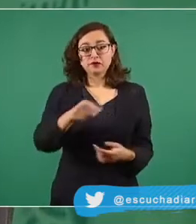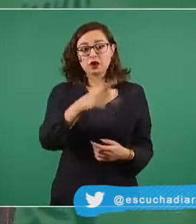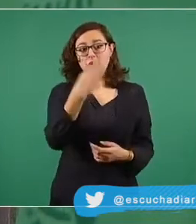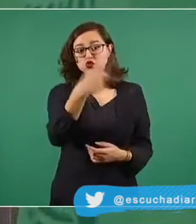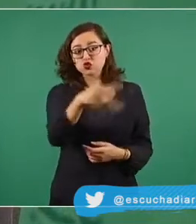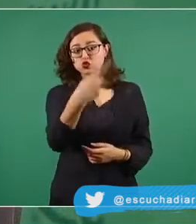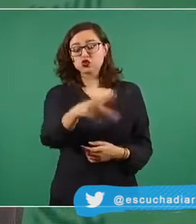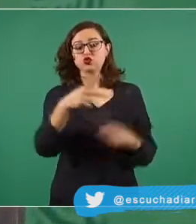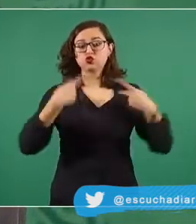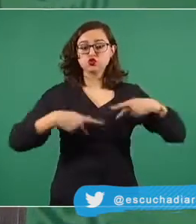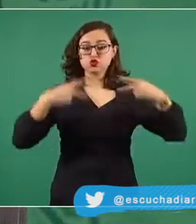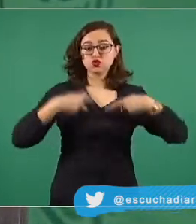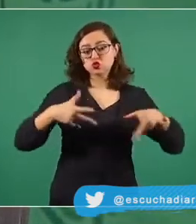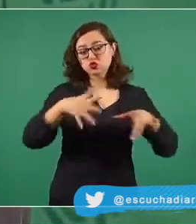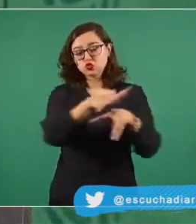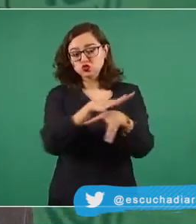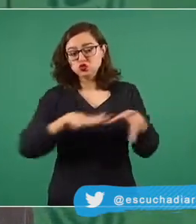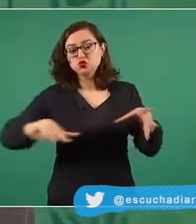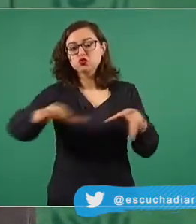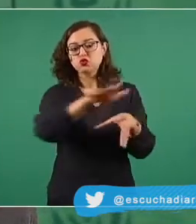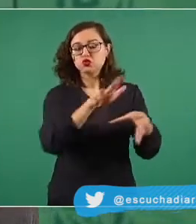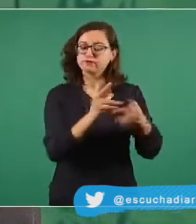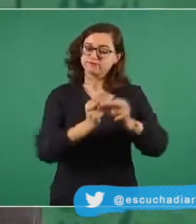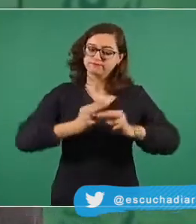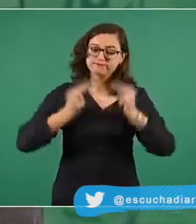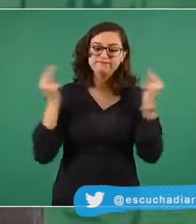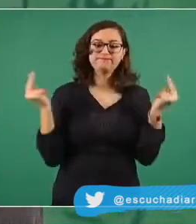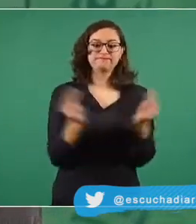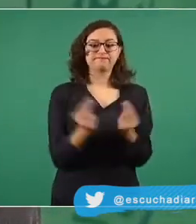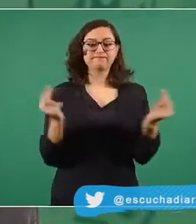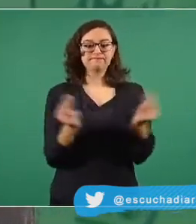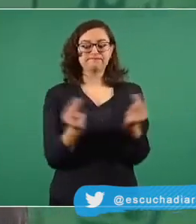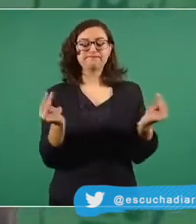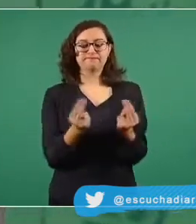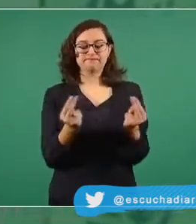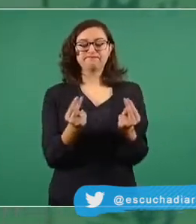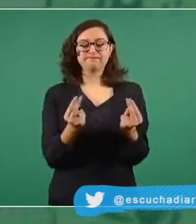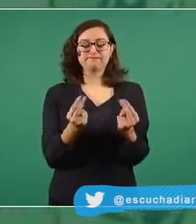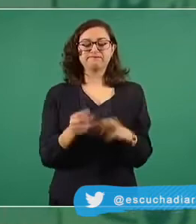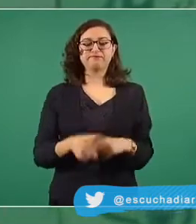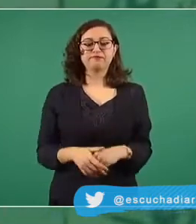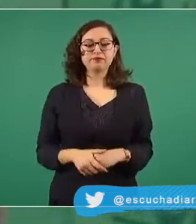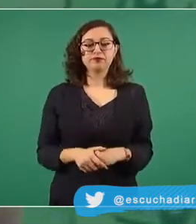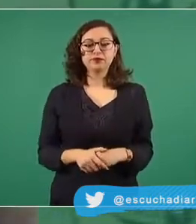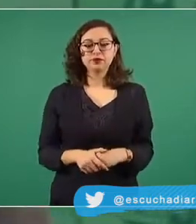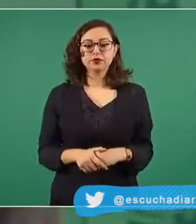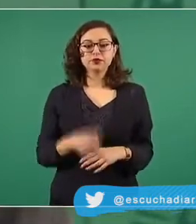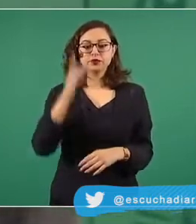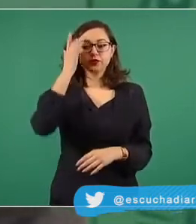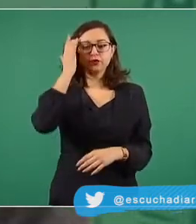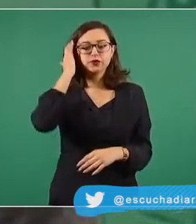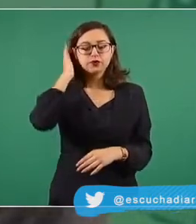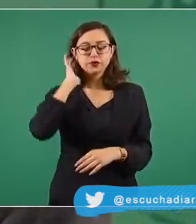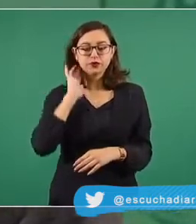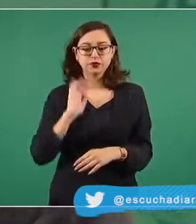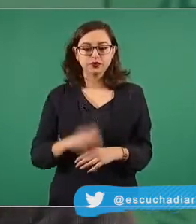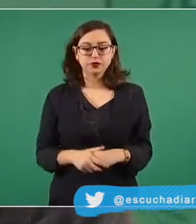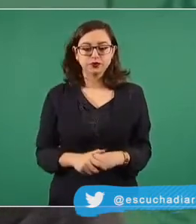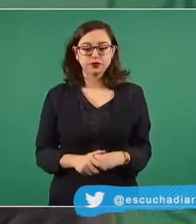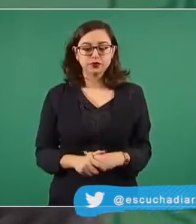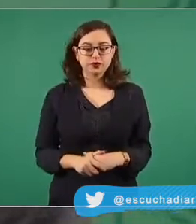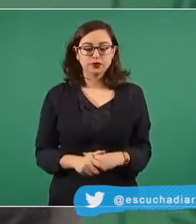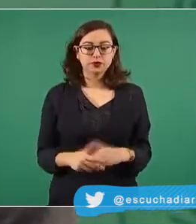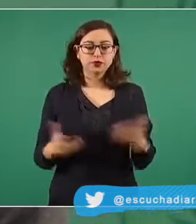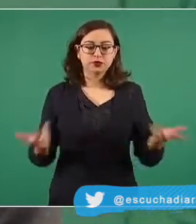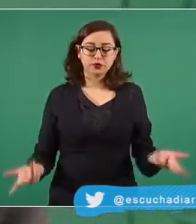En la conferencia, Hugo López-Gatell informa que la tercera ola de contagios que actualmente se vive en el país afecta principalmente a